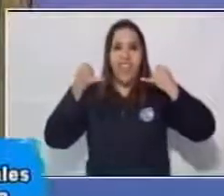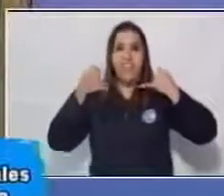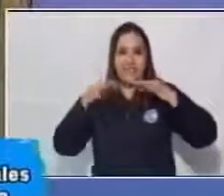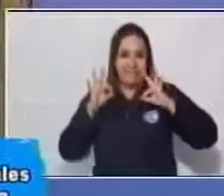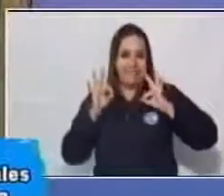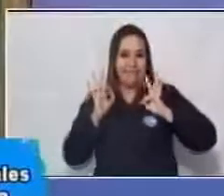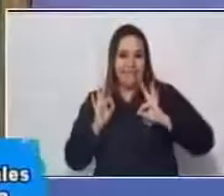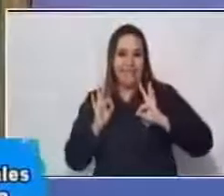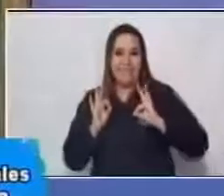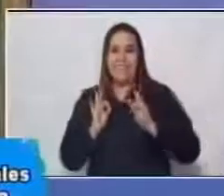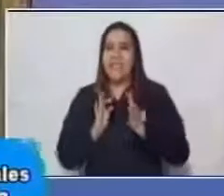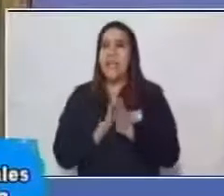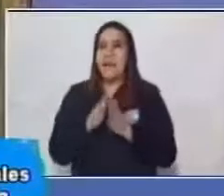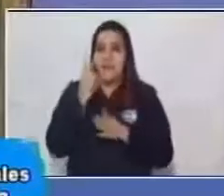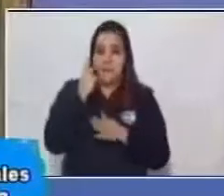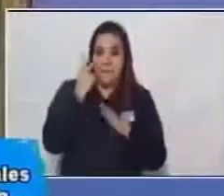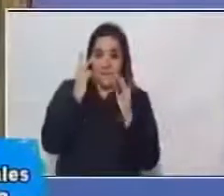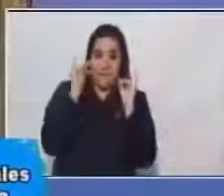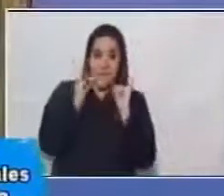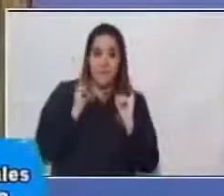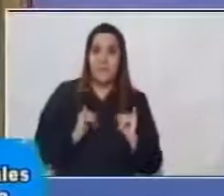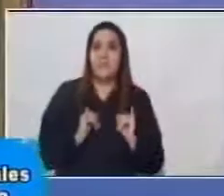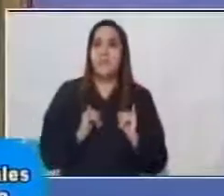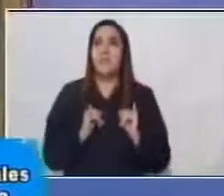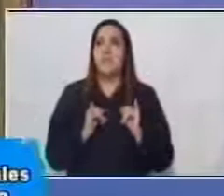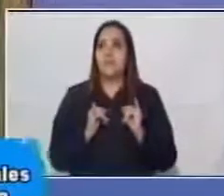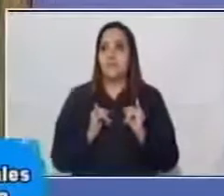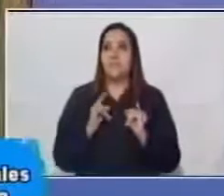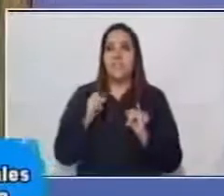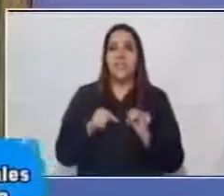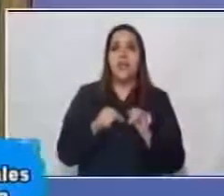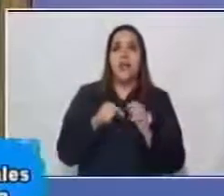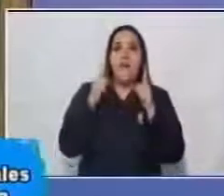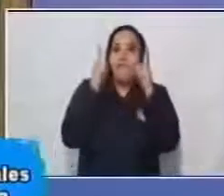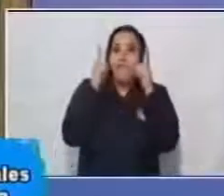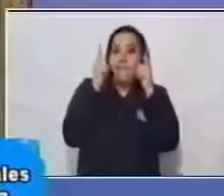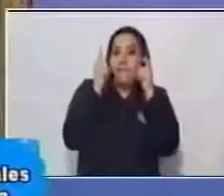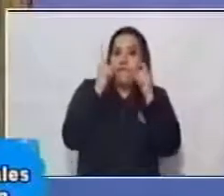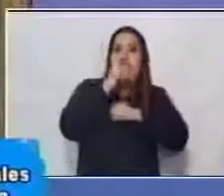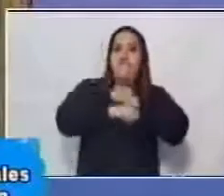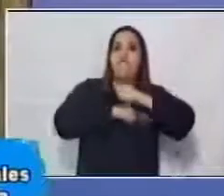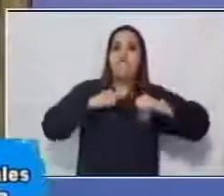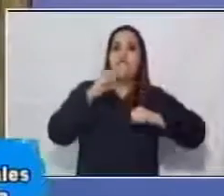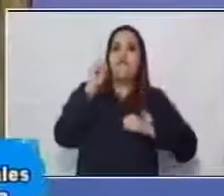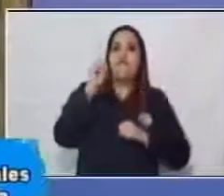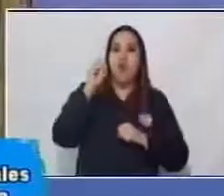Fideos. Muy bien, excelente. Muy bien. Entonces, foto,